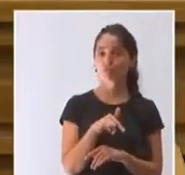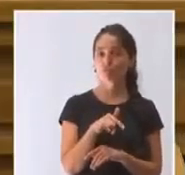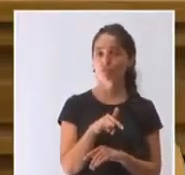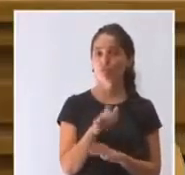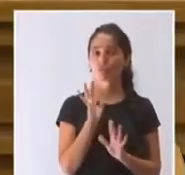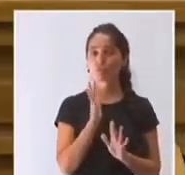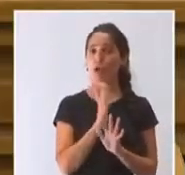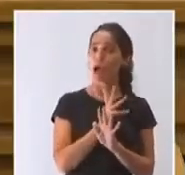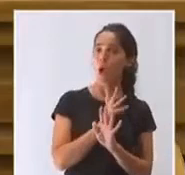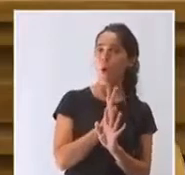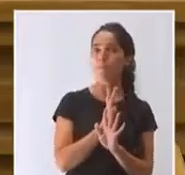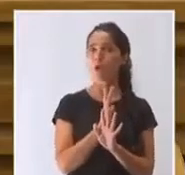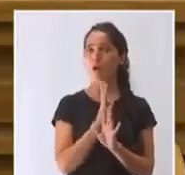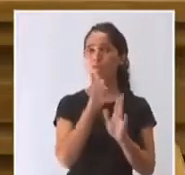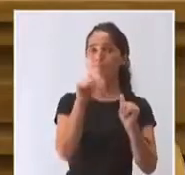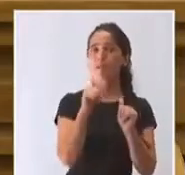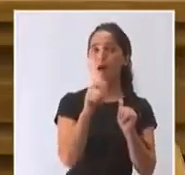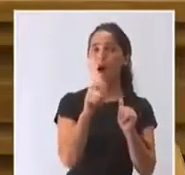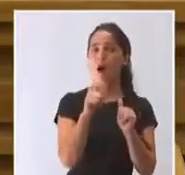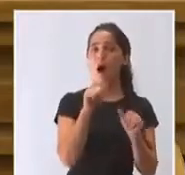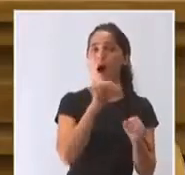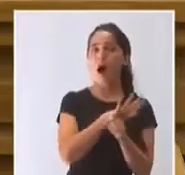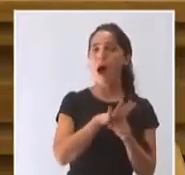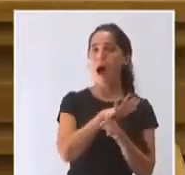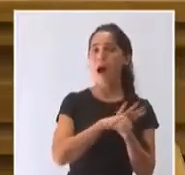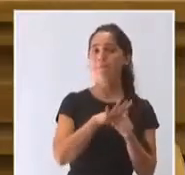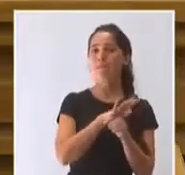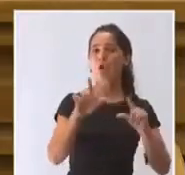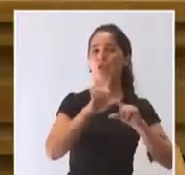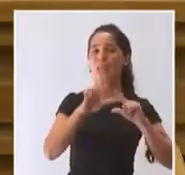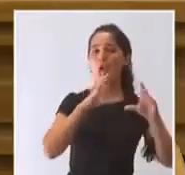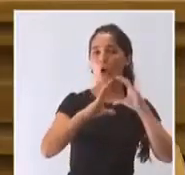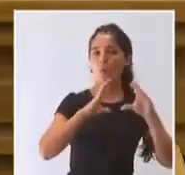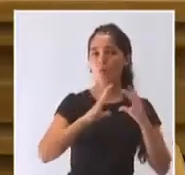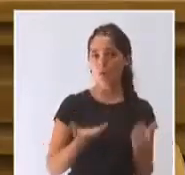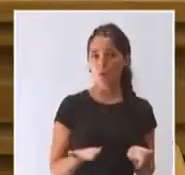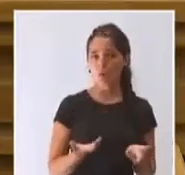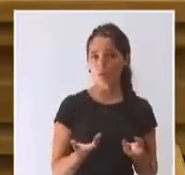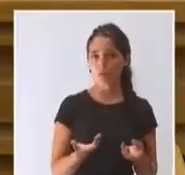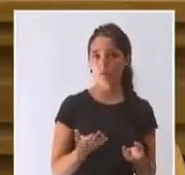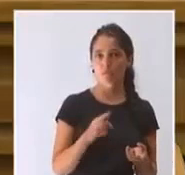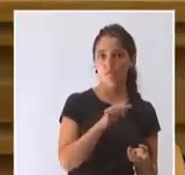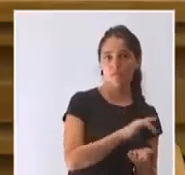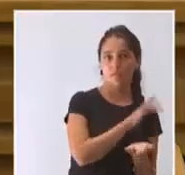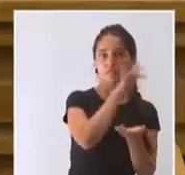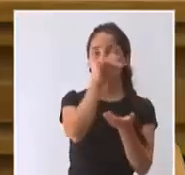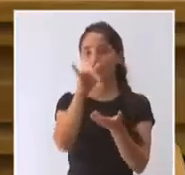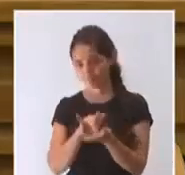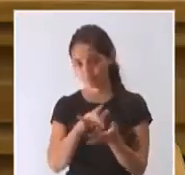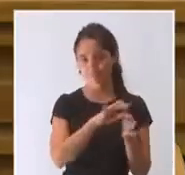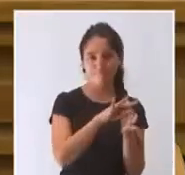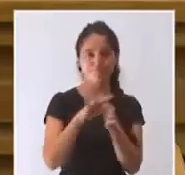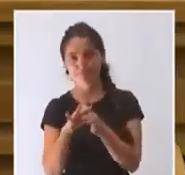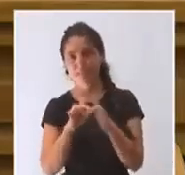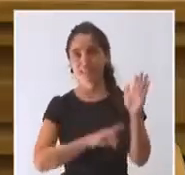ámbito de las telecomunicaciones lo lleva el área de sostenibilidad de desarrollo sostenible en el ámbito